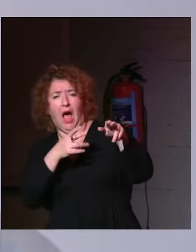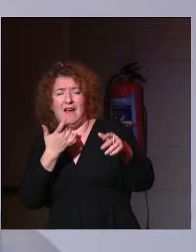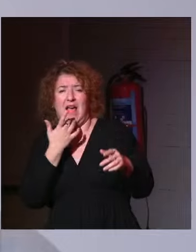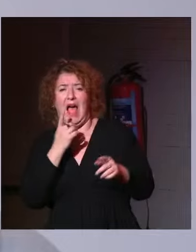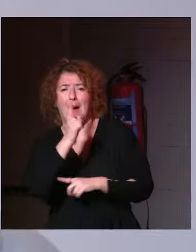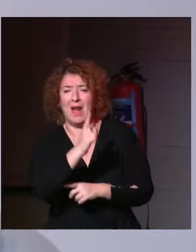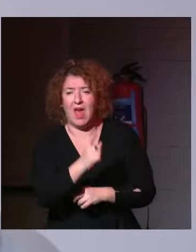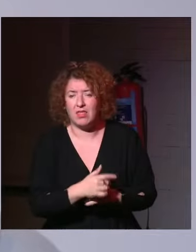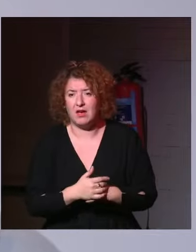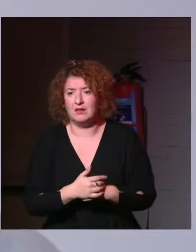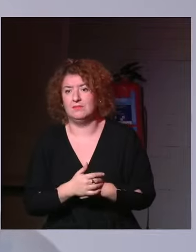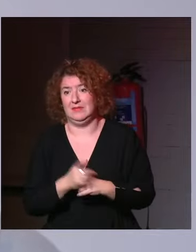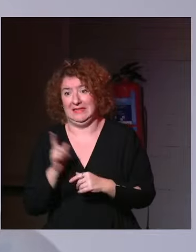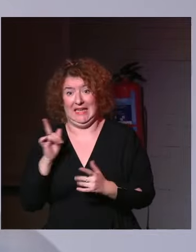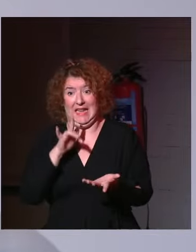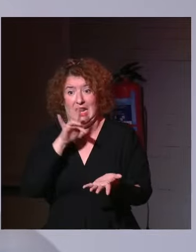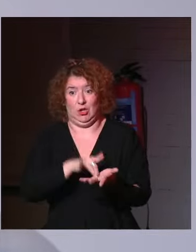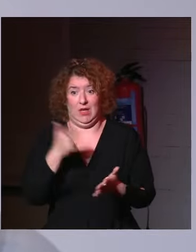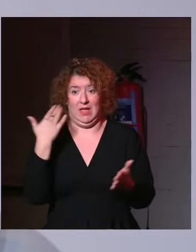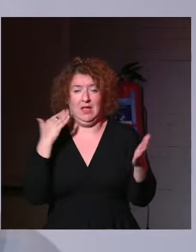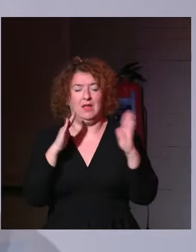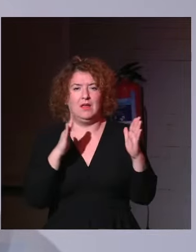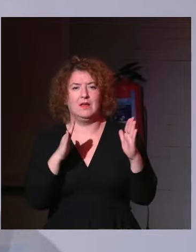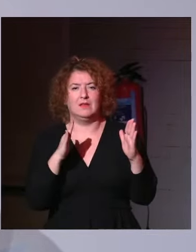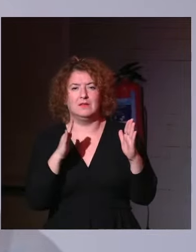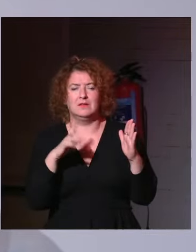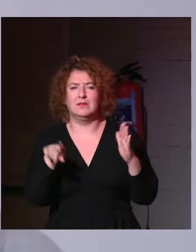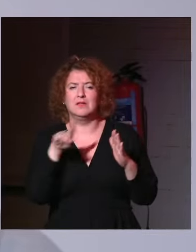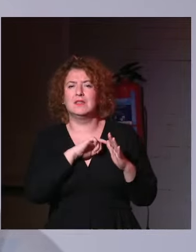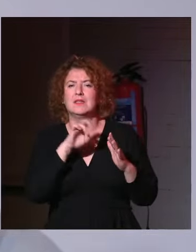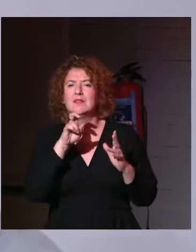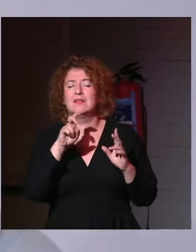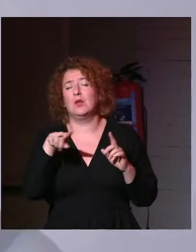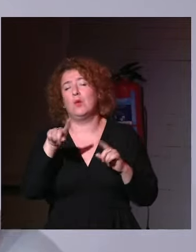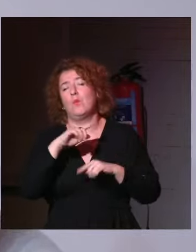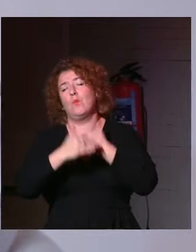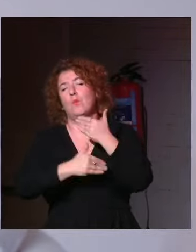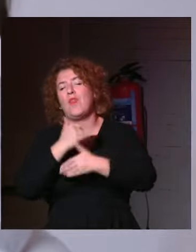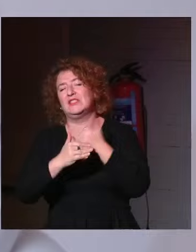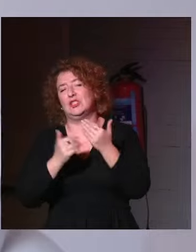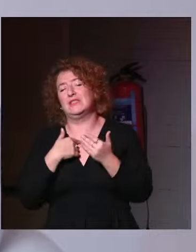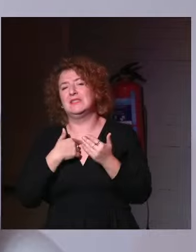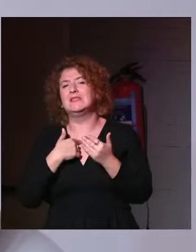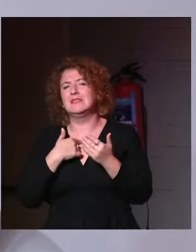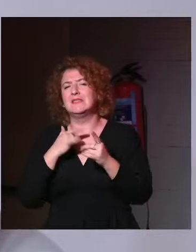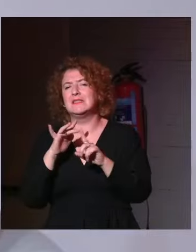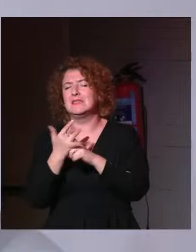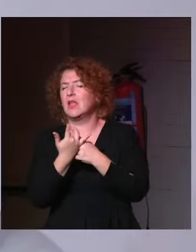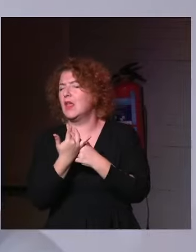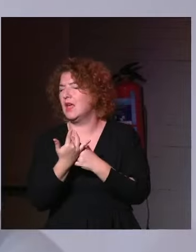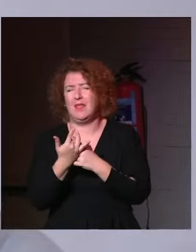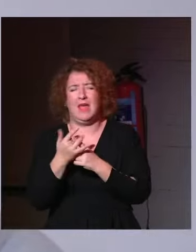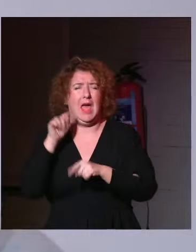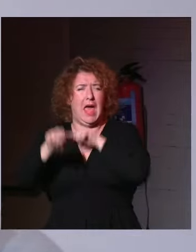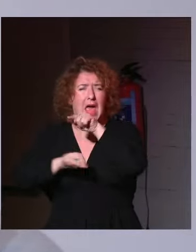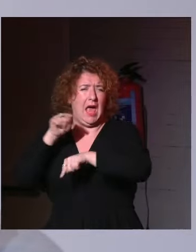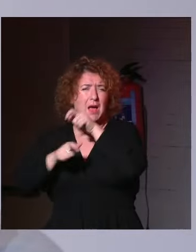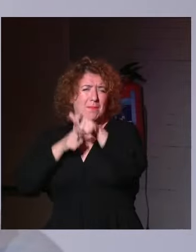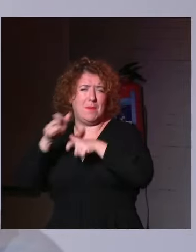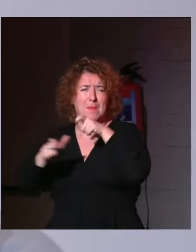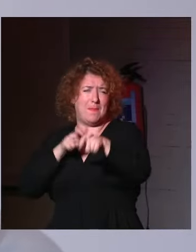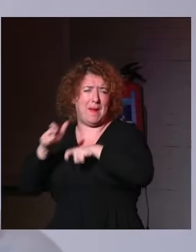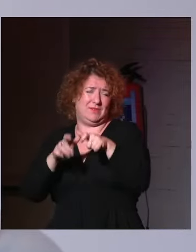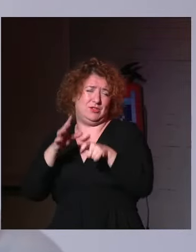y le tocó ver como en esos procesos de troleo algunas veces llegaron a unos picos tan álgidos y tan